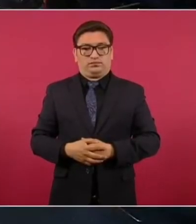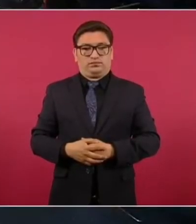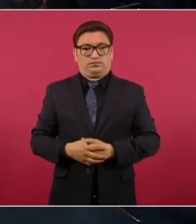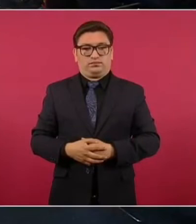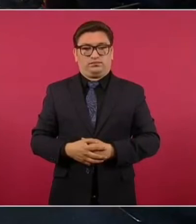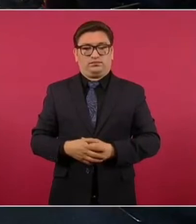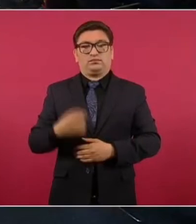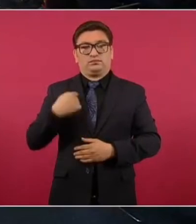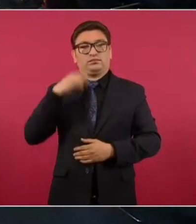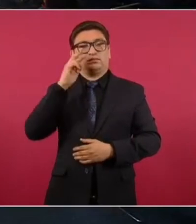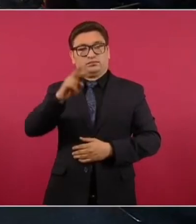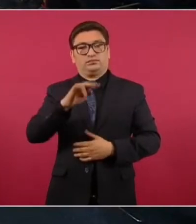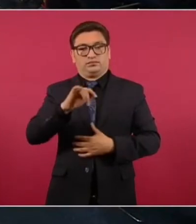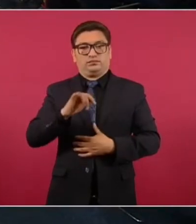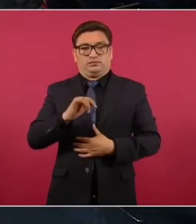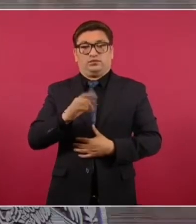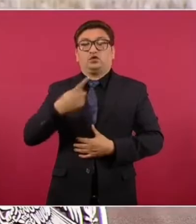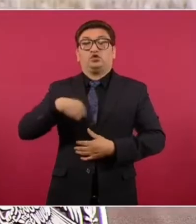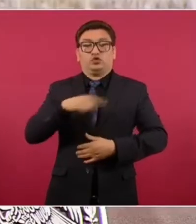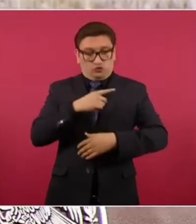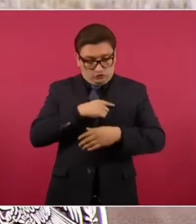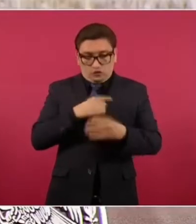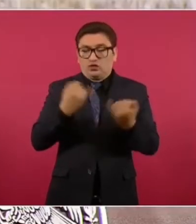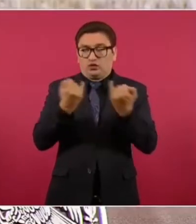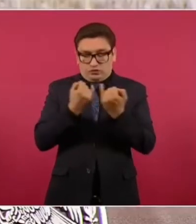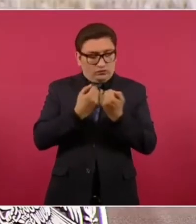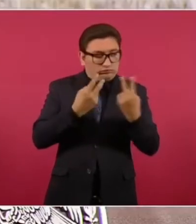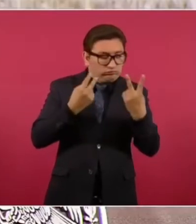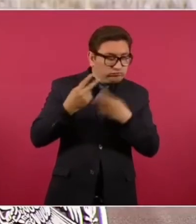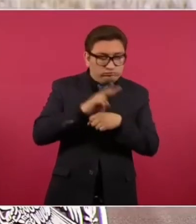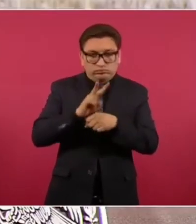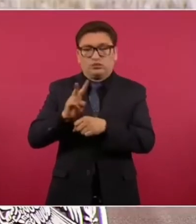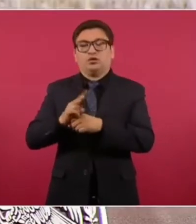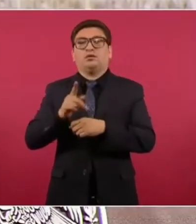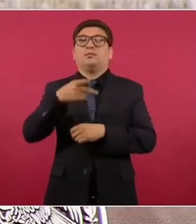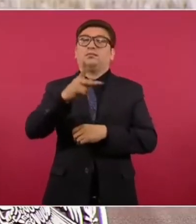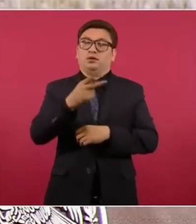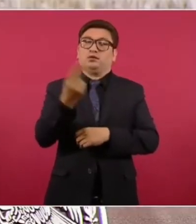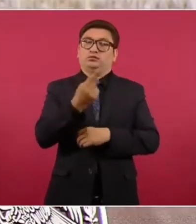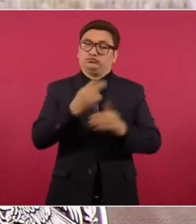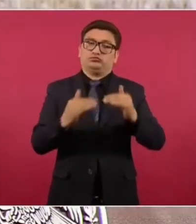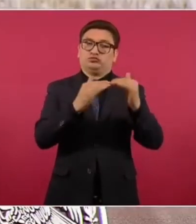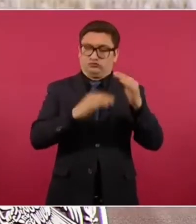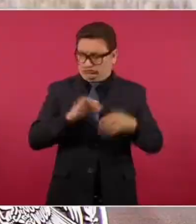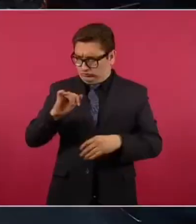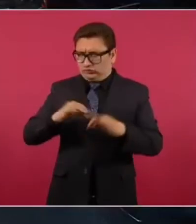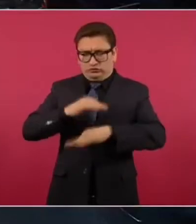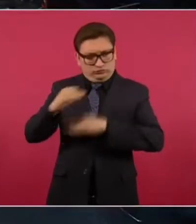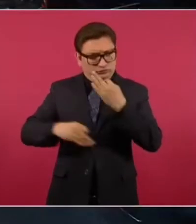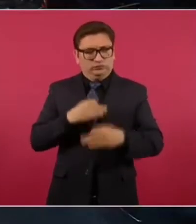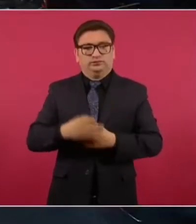Sí, o sea, estamos muy pendientes. Pero de todos, presidente. De todos los